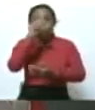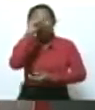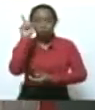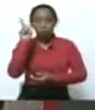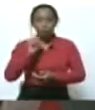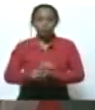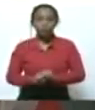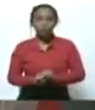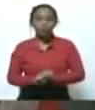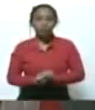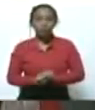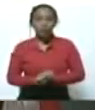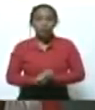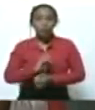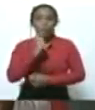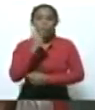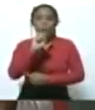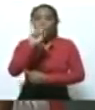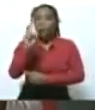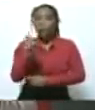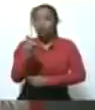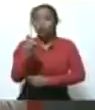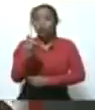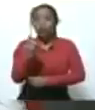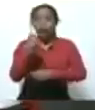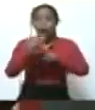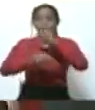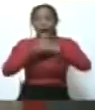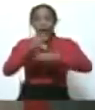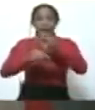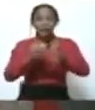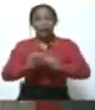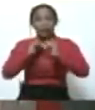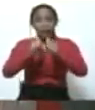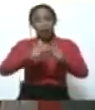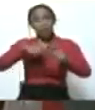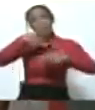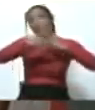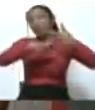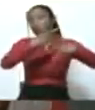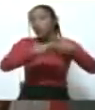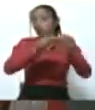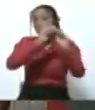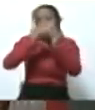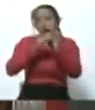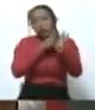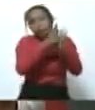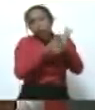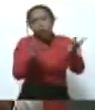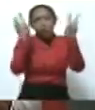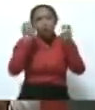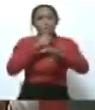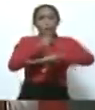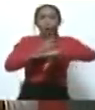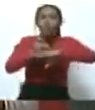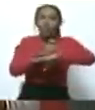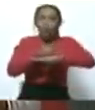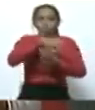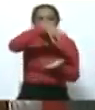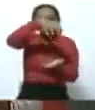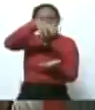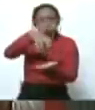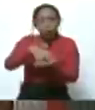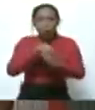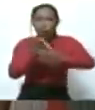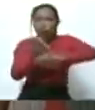La primera pregunta es, ¿el Ejecutivo Nacional instruyó iniciar un proceso de reestructuración de los gobiernos regionales